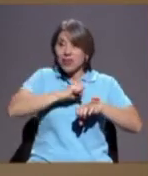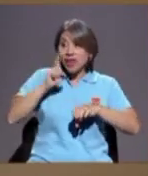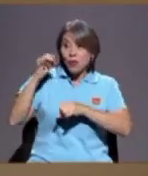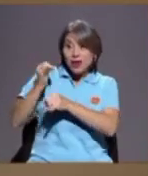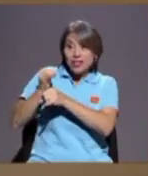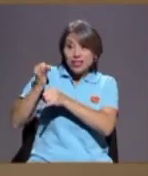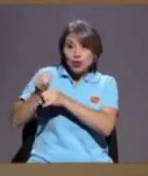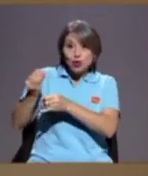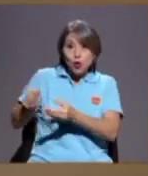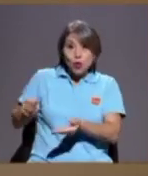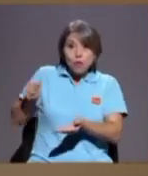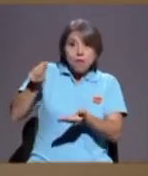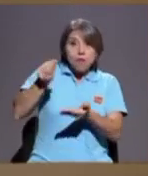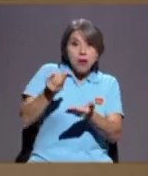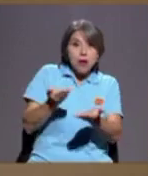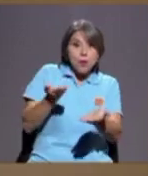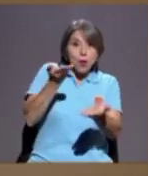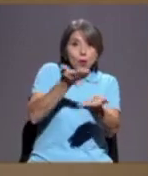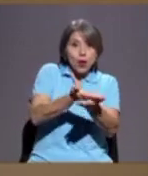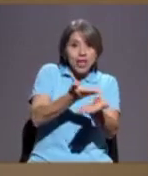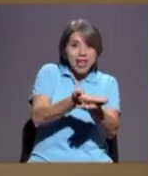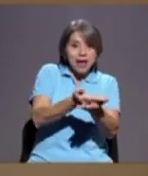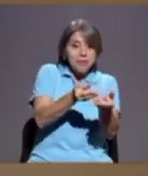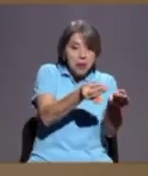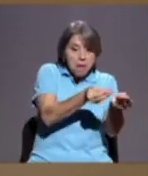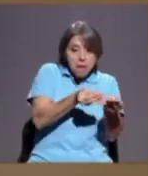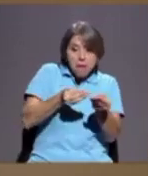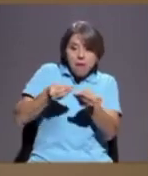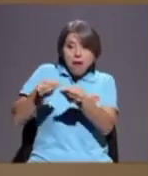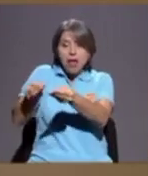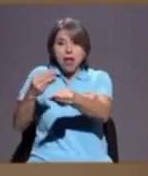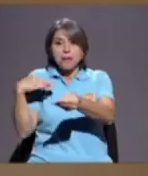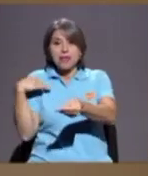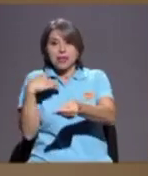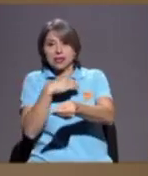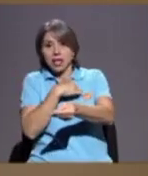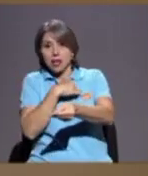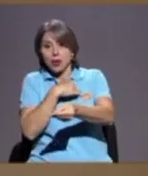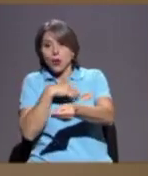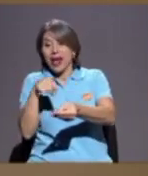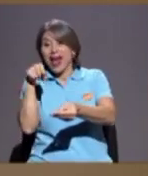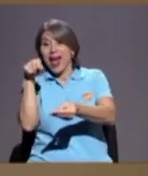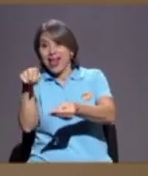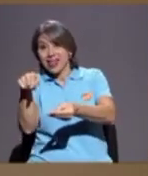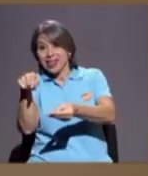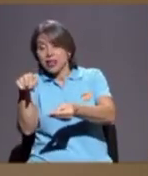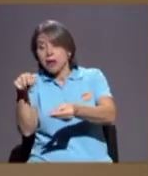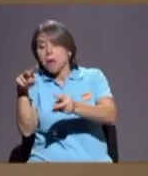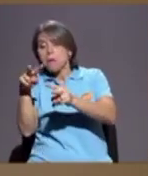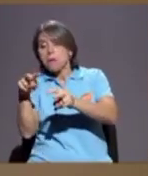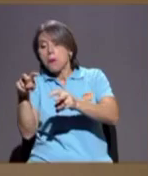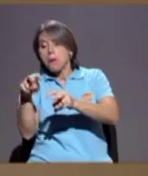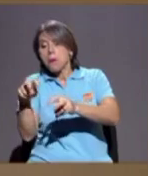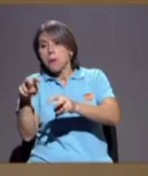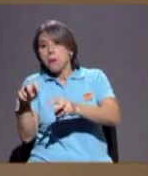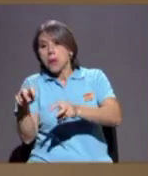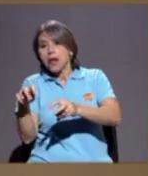iba al ministerio correspondiente y el ministerio